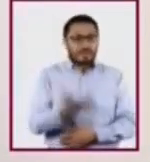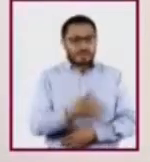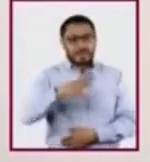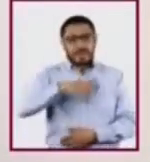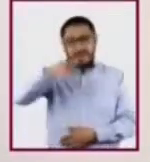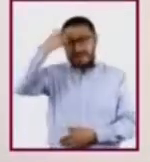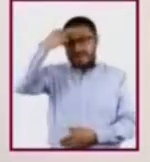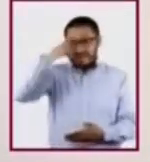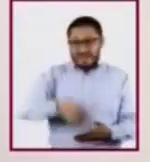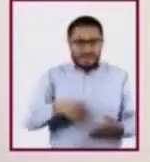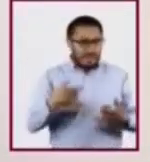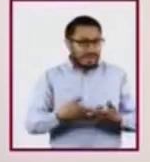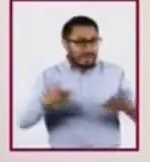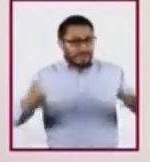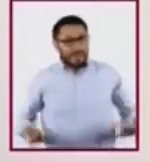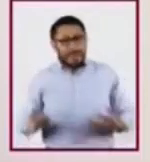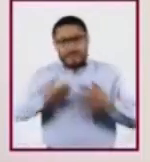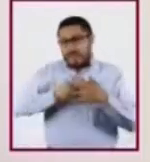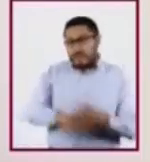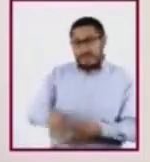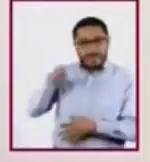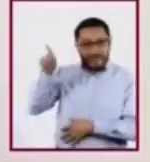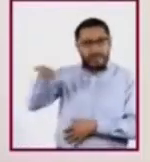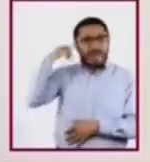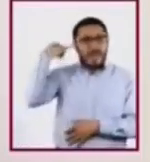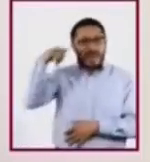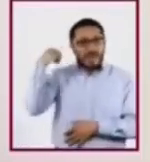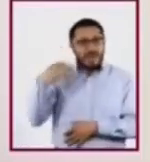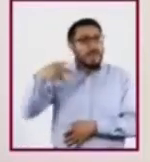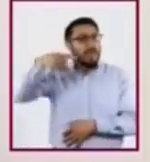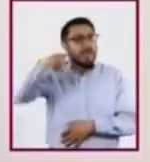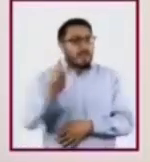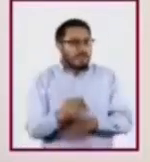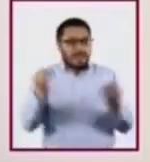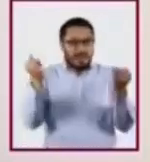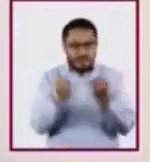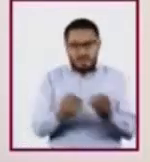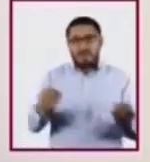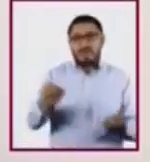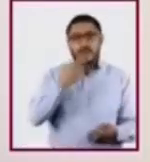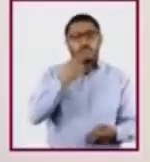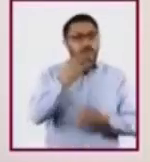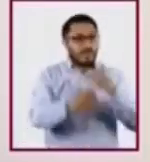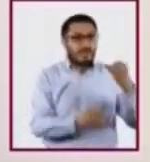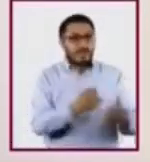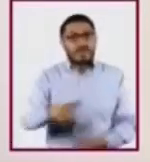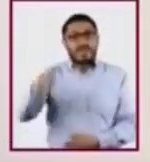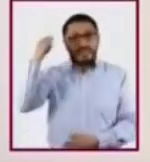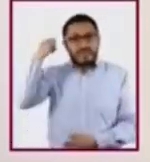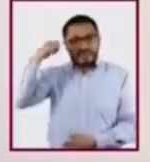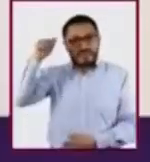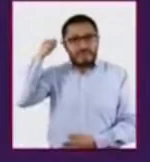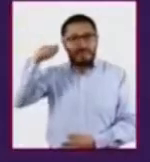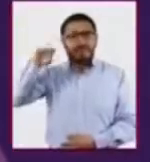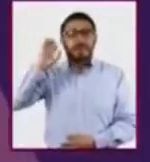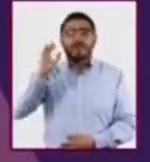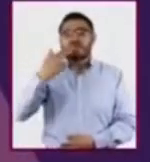su origen es en ese estado. Sin embargo, también se practica en Tabasco y